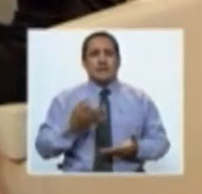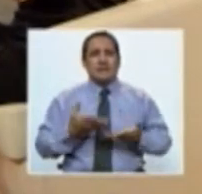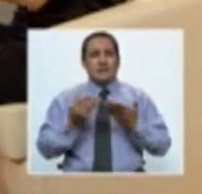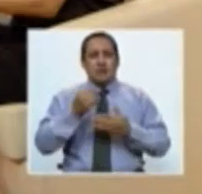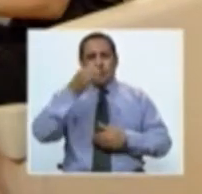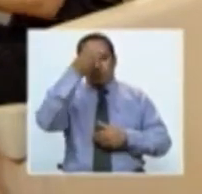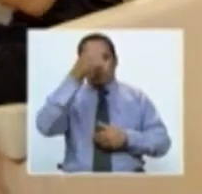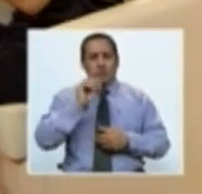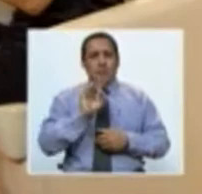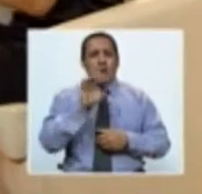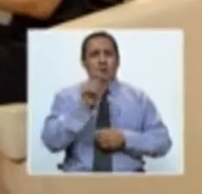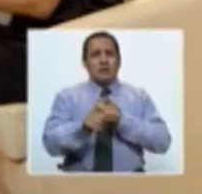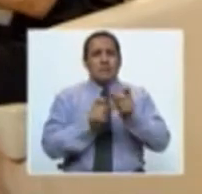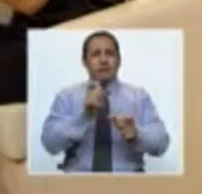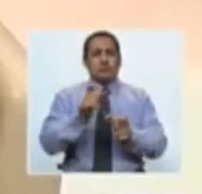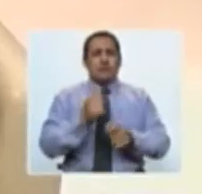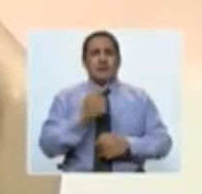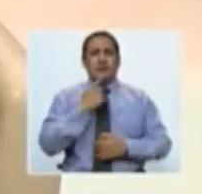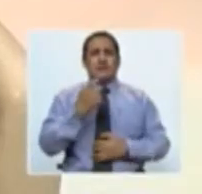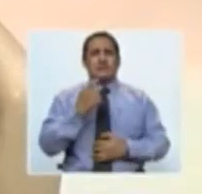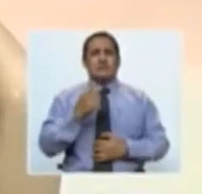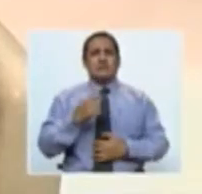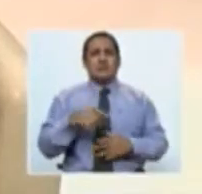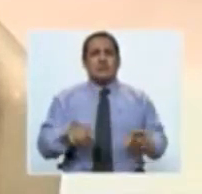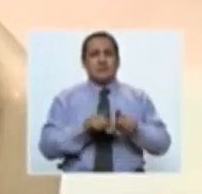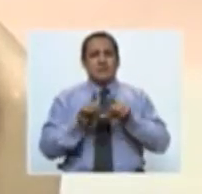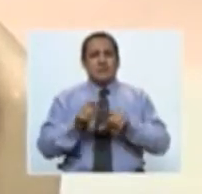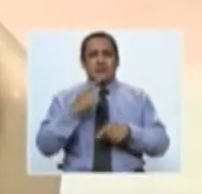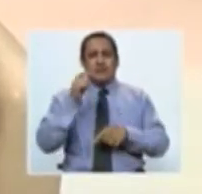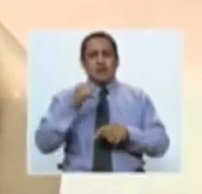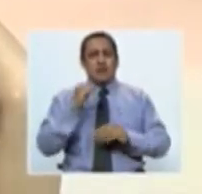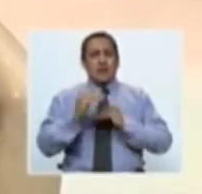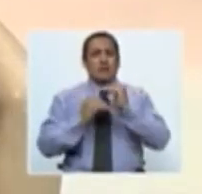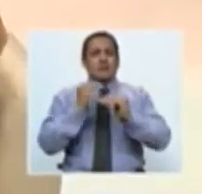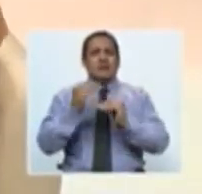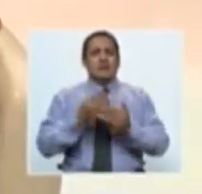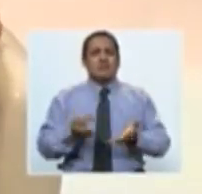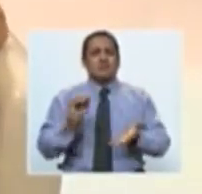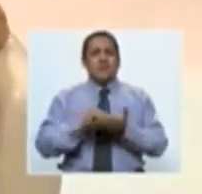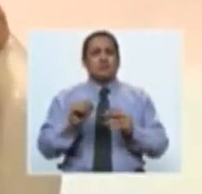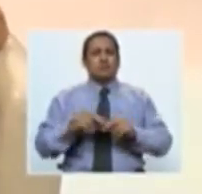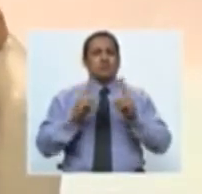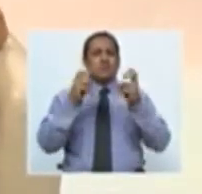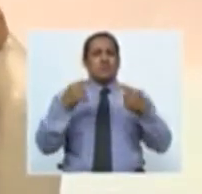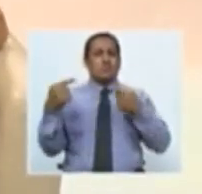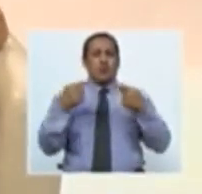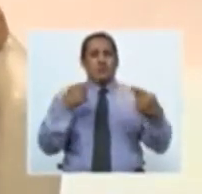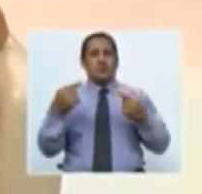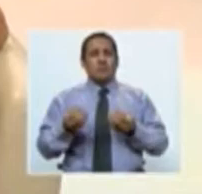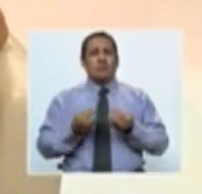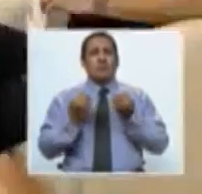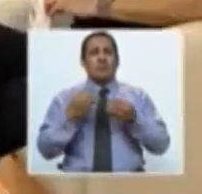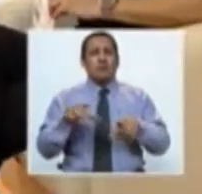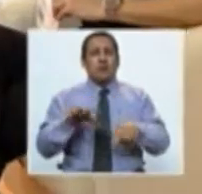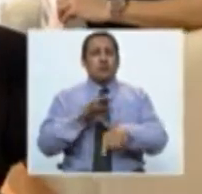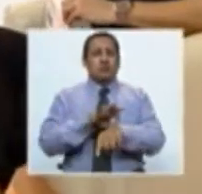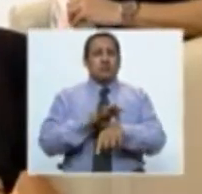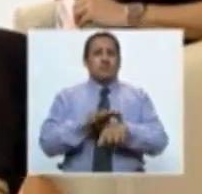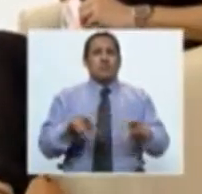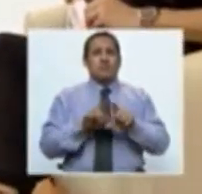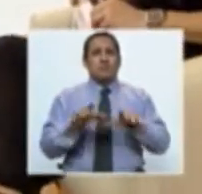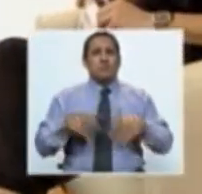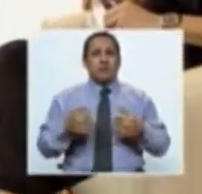de generar conocimientos para otras personas, Pero igual, debería haber un filtro mayor, ¿no? En todo caso es polémico ese tema, porque igual el